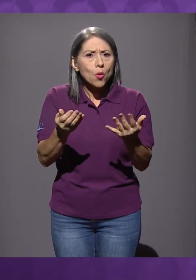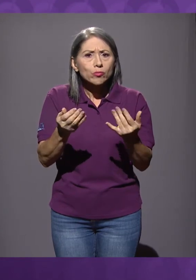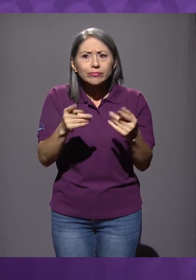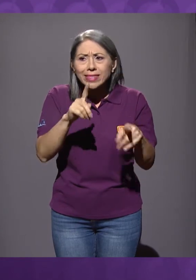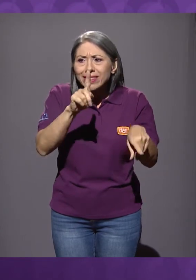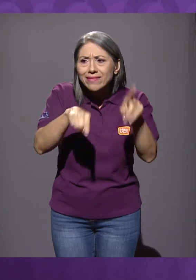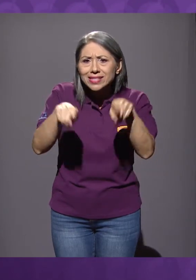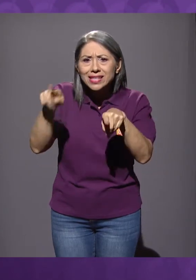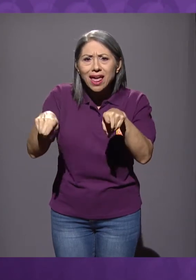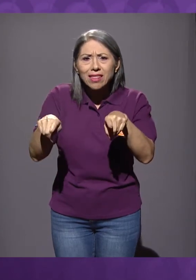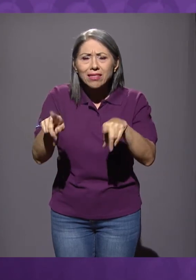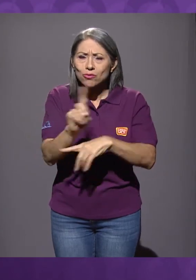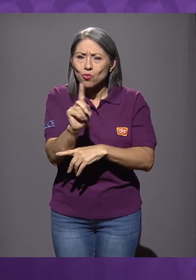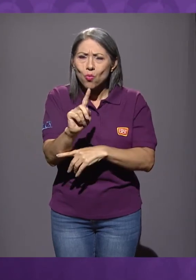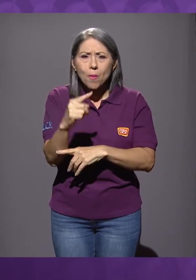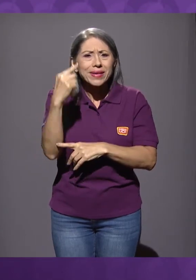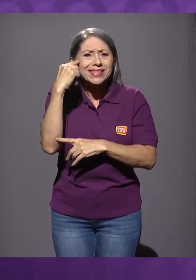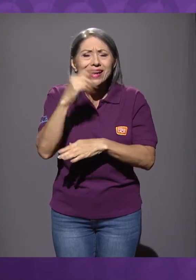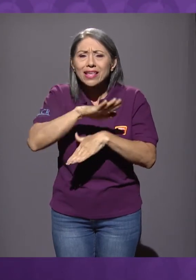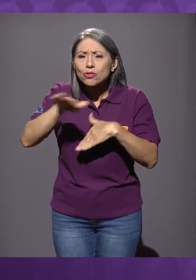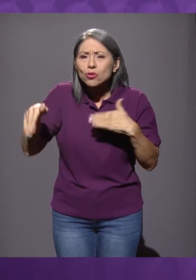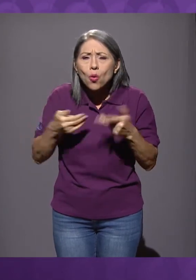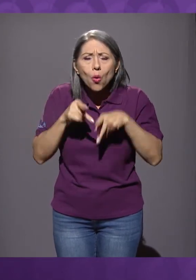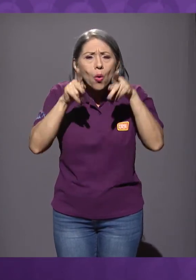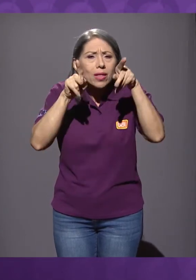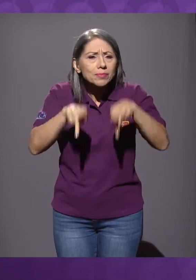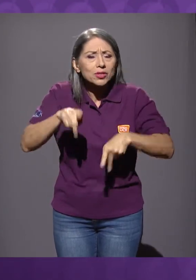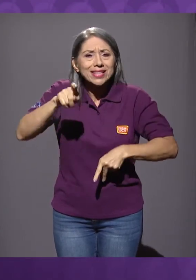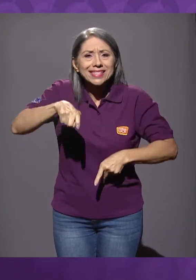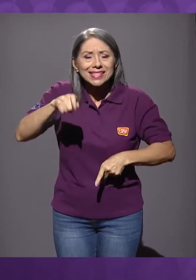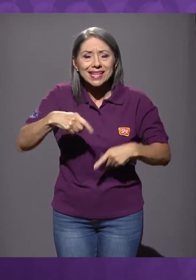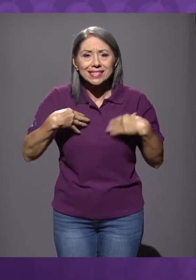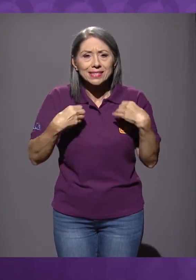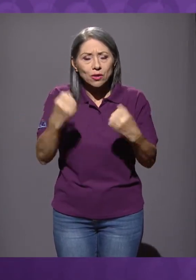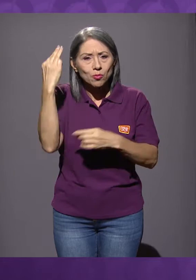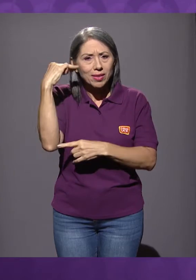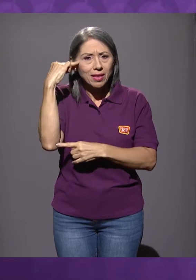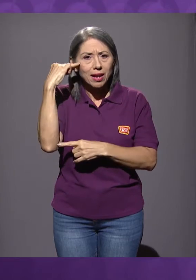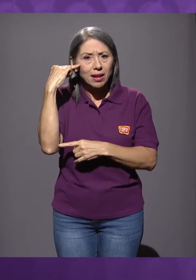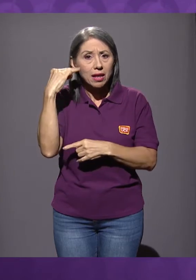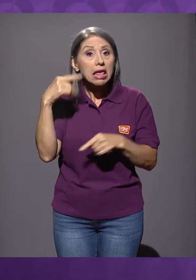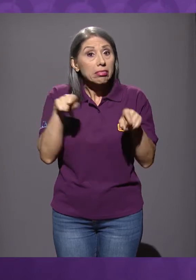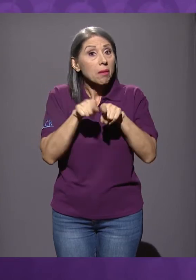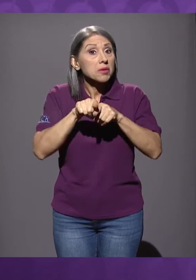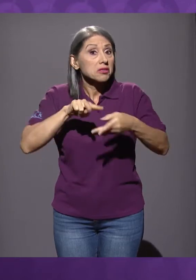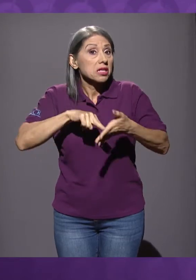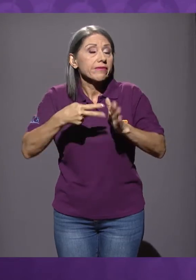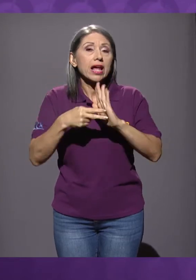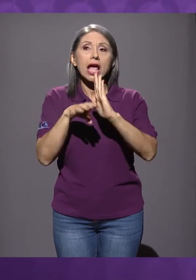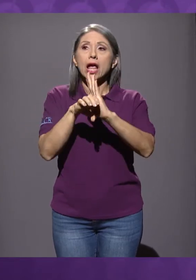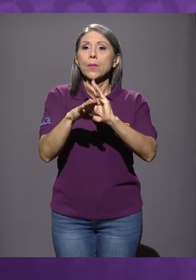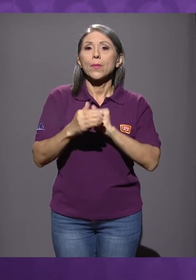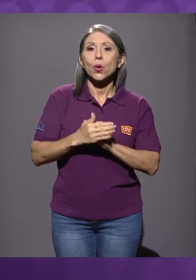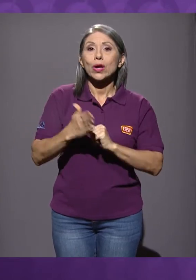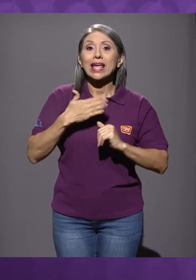es pensar que todas y todos requerimos en algún momento salud mental. Y que salud mental también puede ser que en mi comunidad haya un equipo de